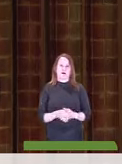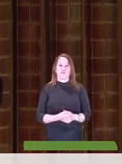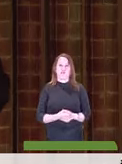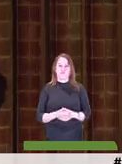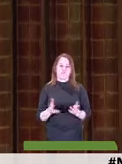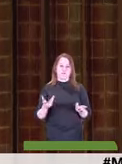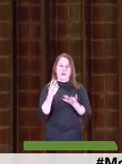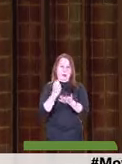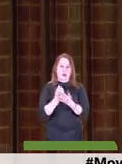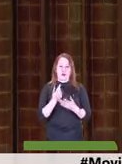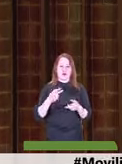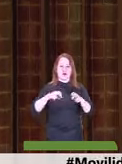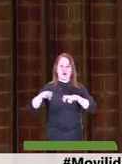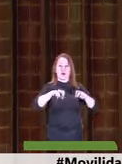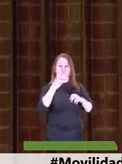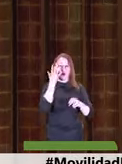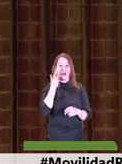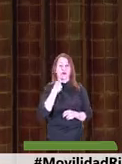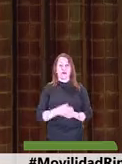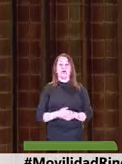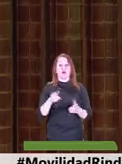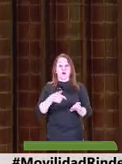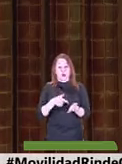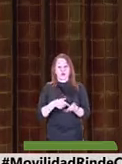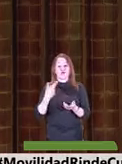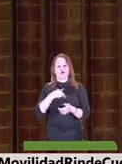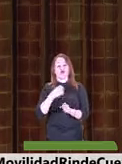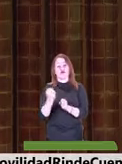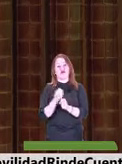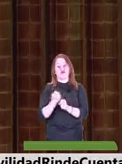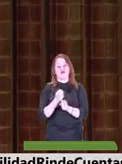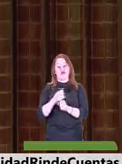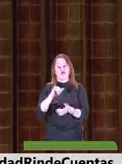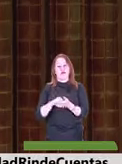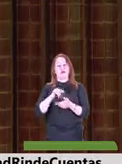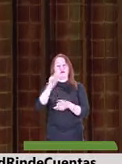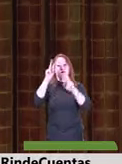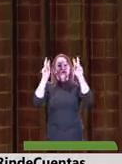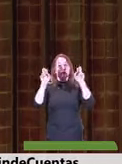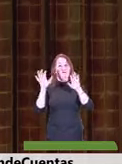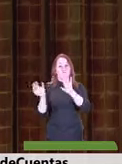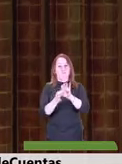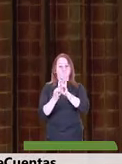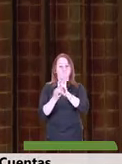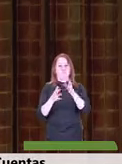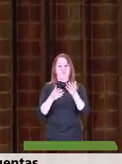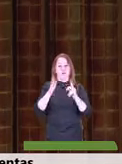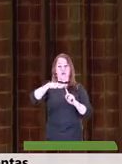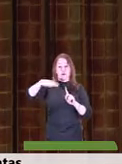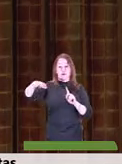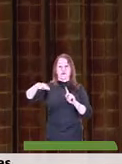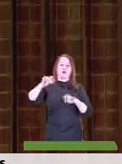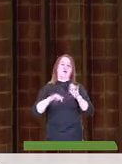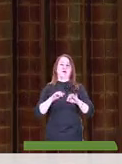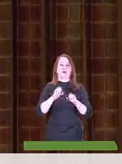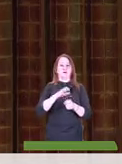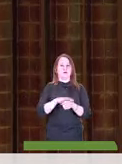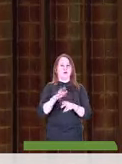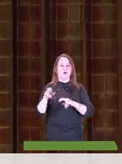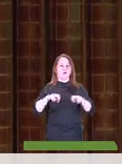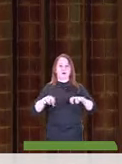nos ayuda en nuestro movimiento diario, y por eso estamos trabajando en este ejercicio conjunto entre la terminal y la Secretaría Distrital de